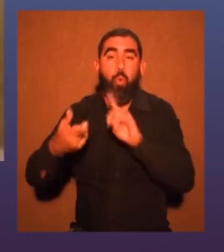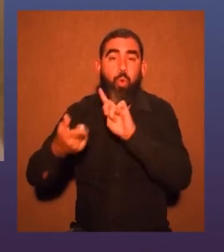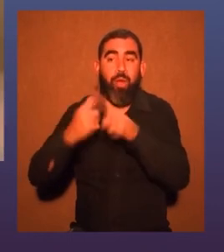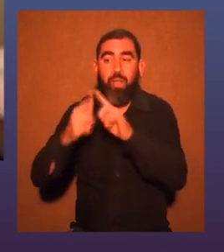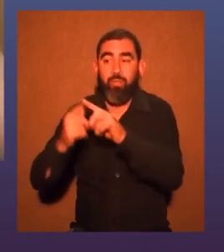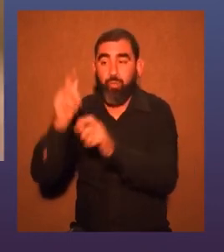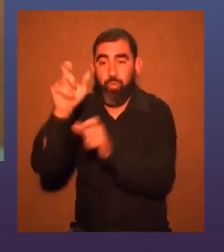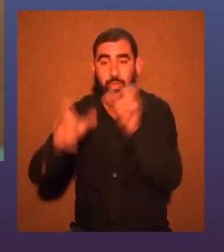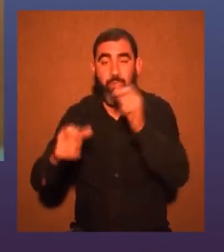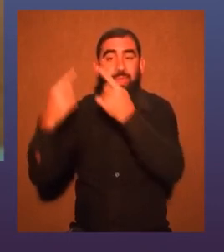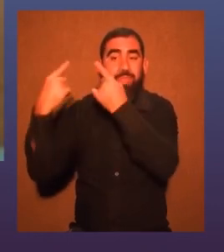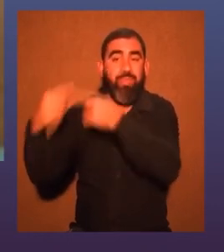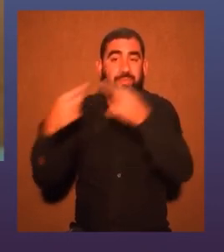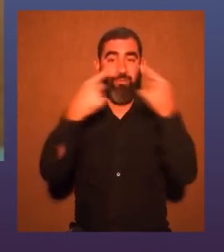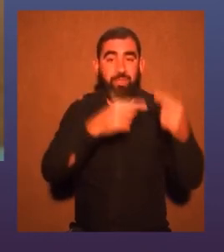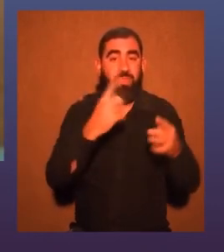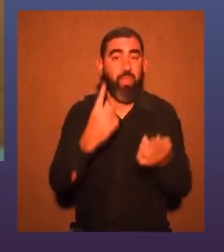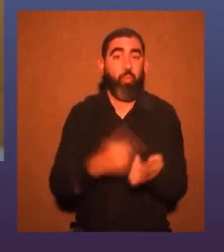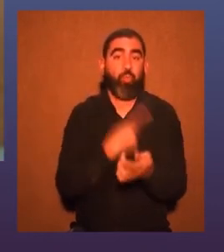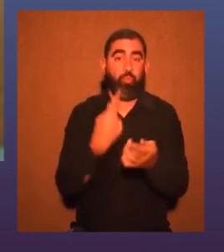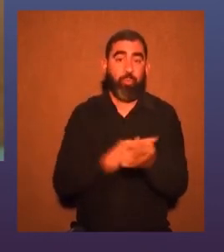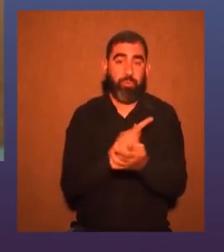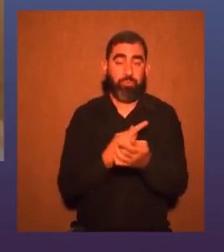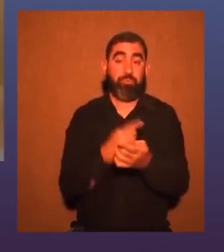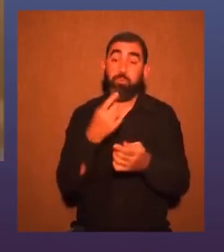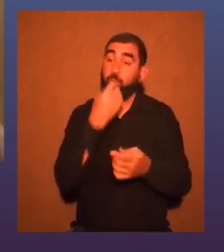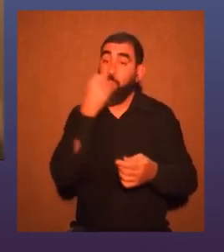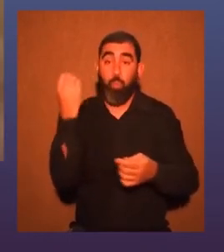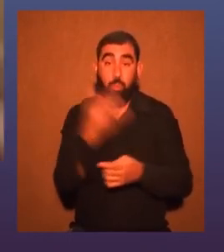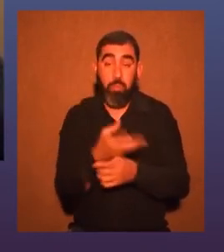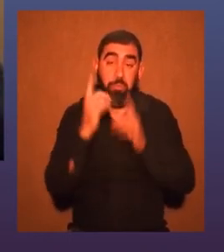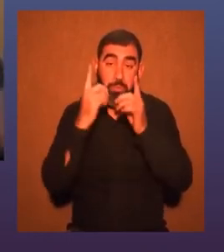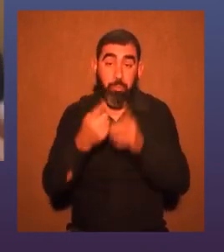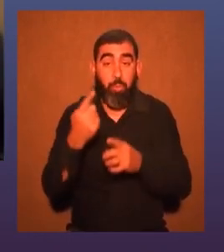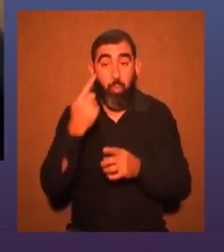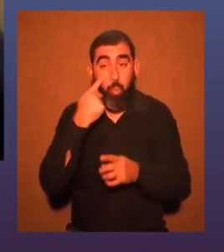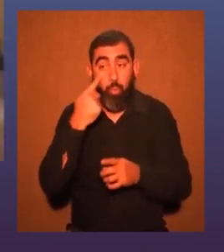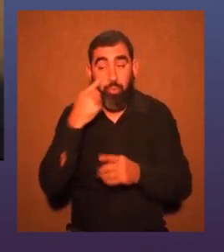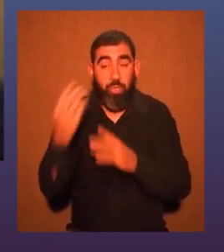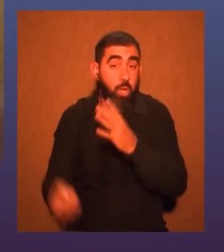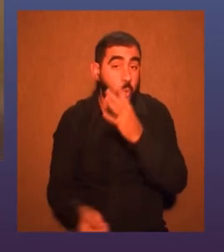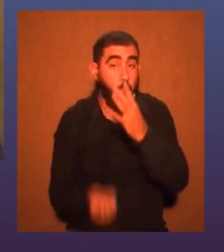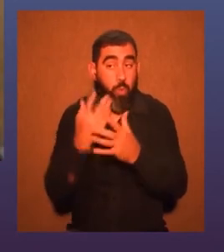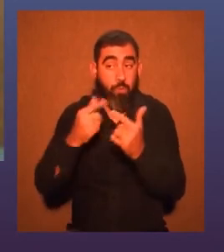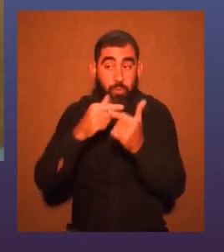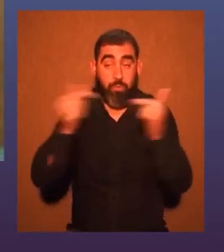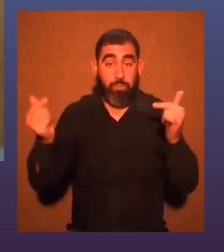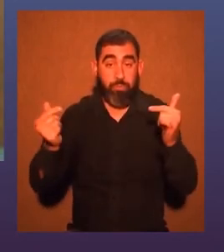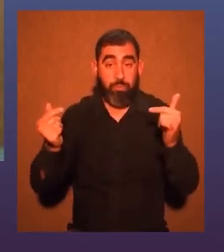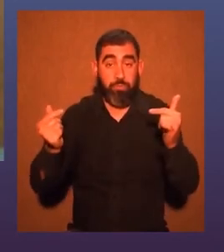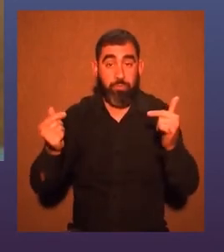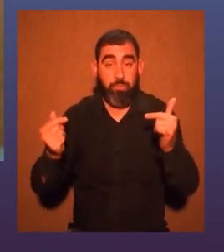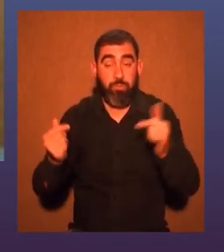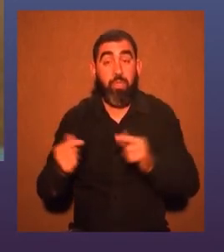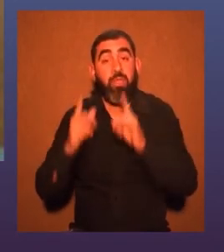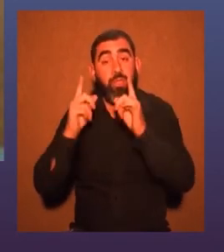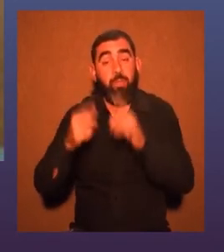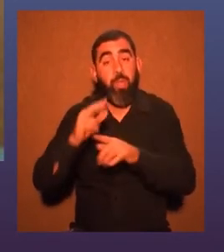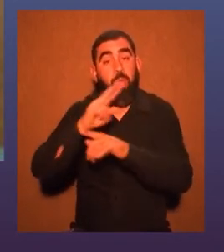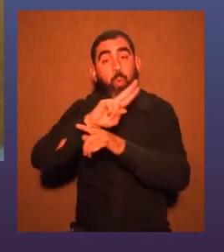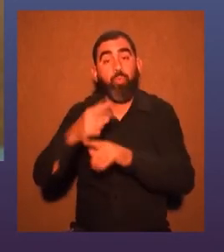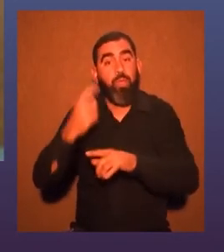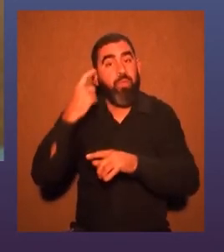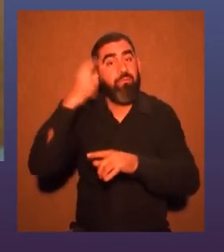las personas, diferente al que estamos acostumbrados. Y está bueno, ¿no? Está bueno también conocer nuevas facetas y utilizarlo de